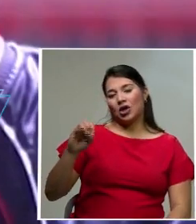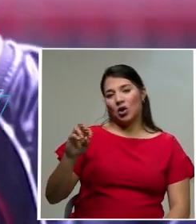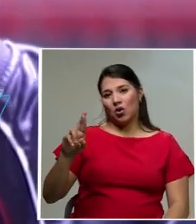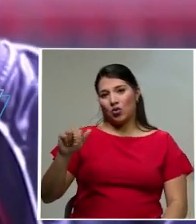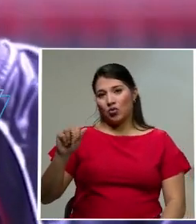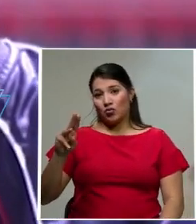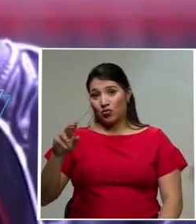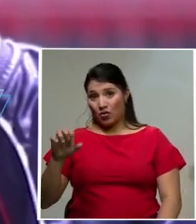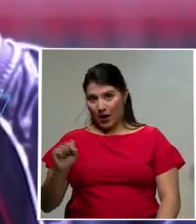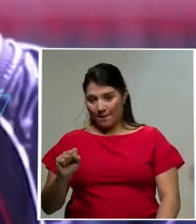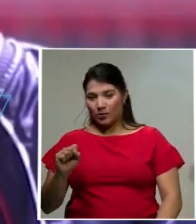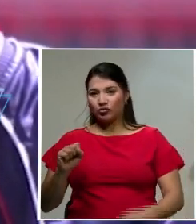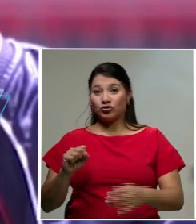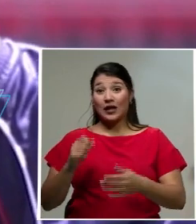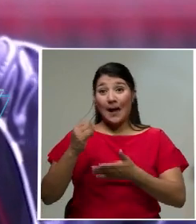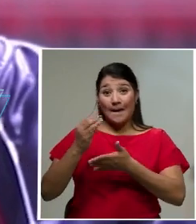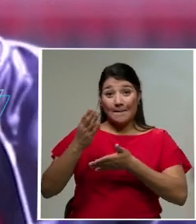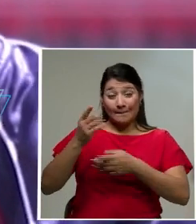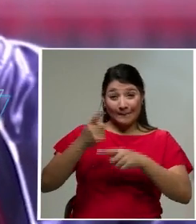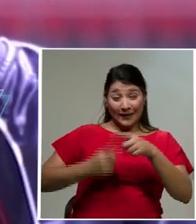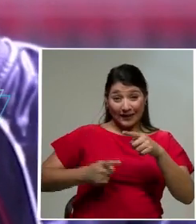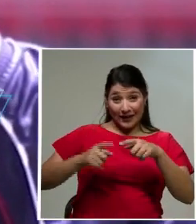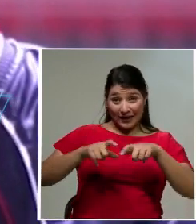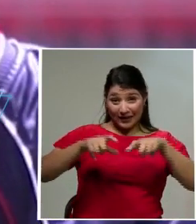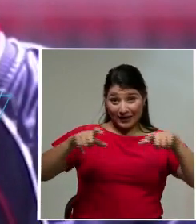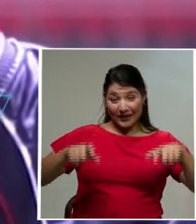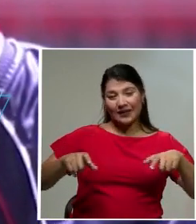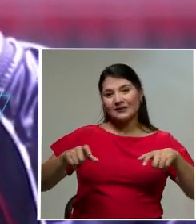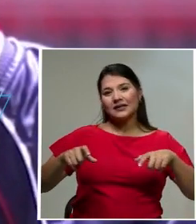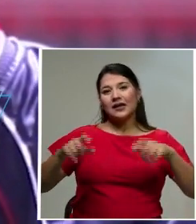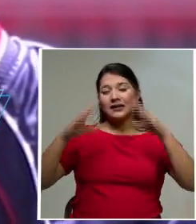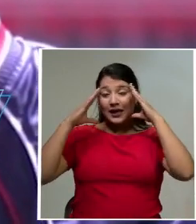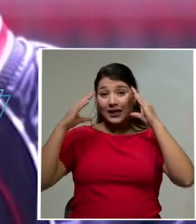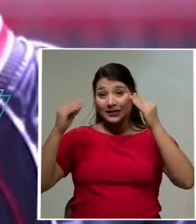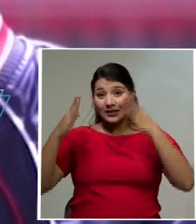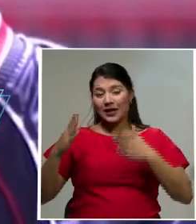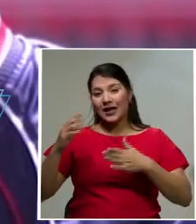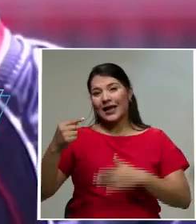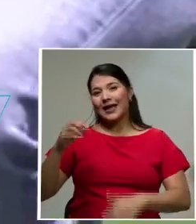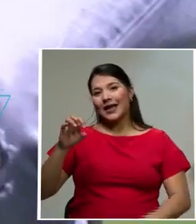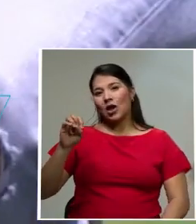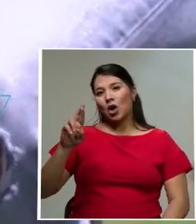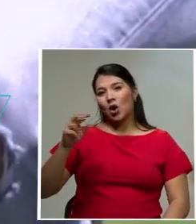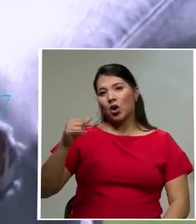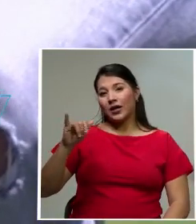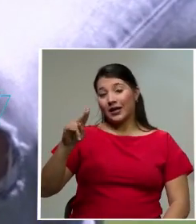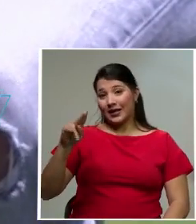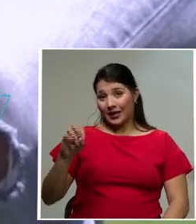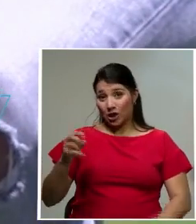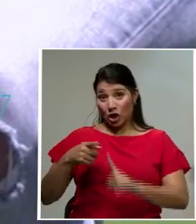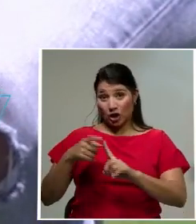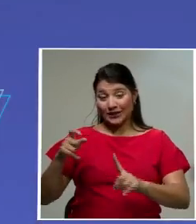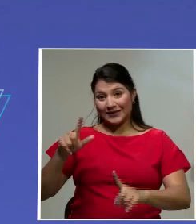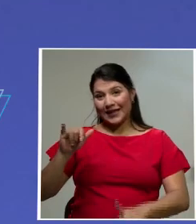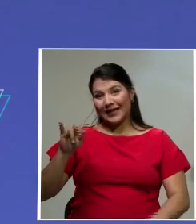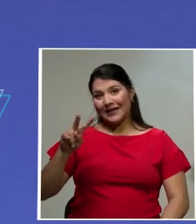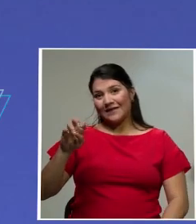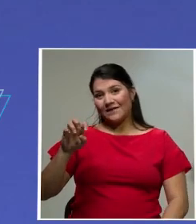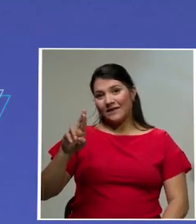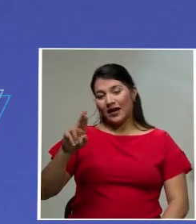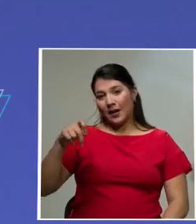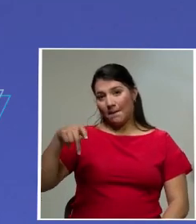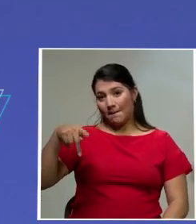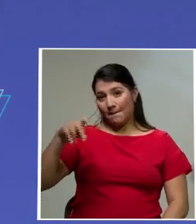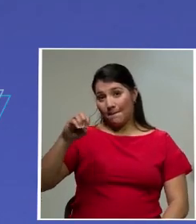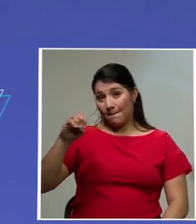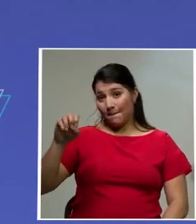Hakimi. Para el medio campo llegó el capitán de la selección de Países Bajos, Georgino Wijnaldum, procedente de Liverpool. Por si